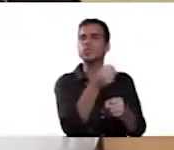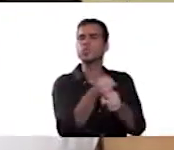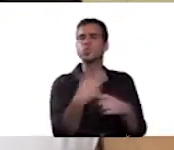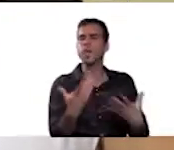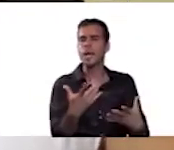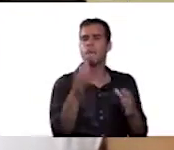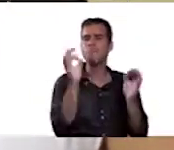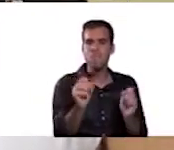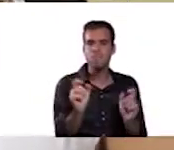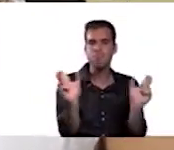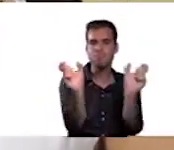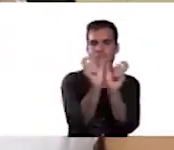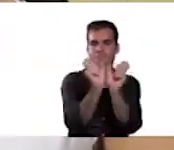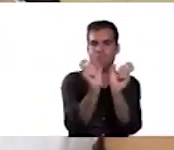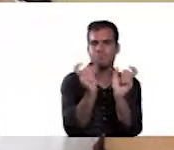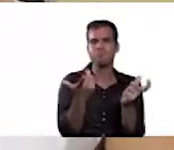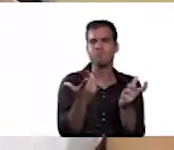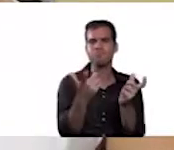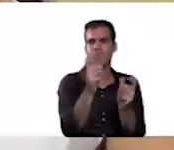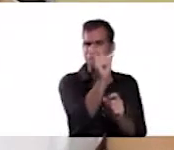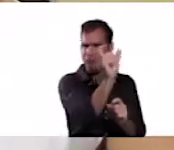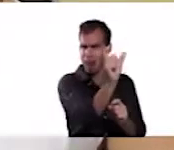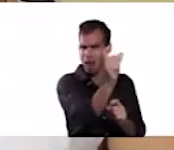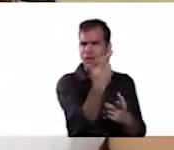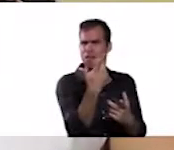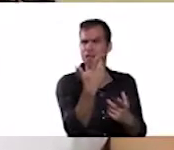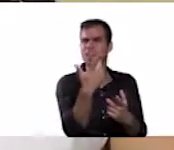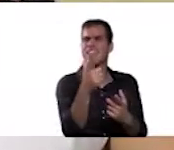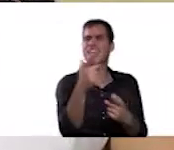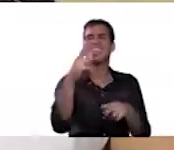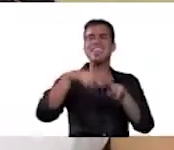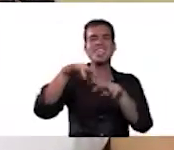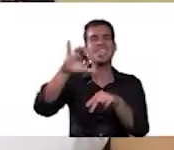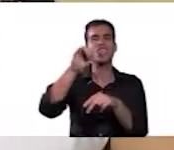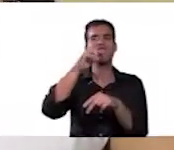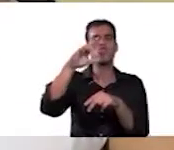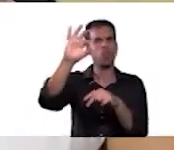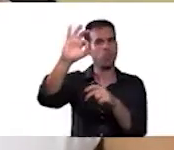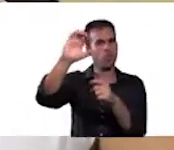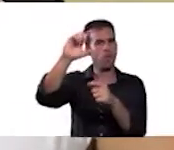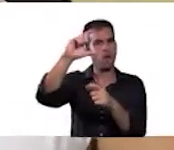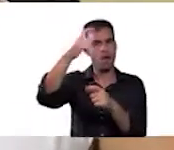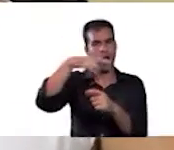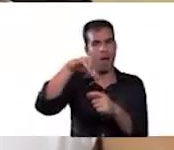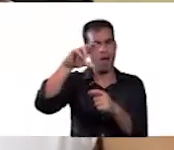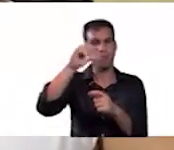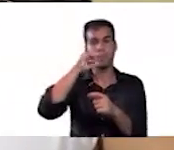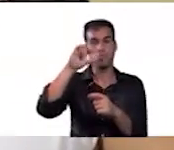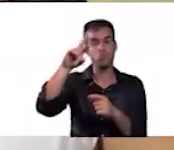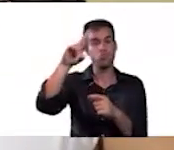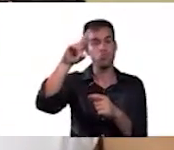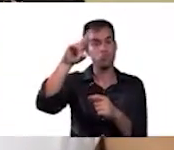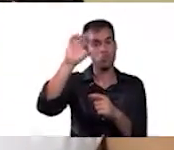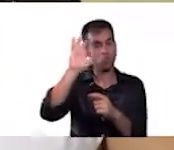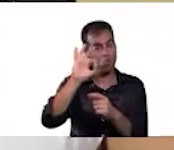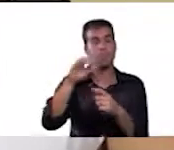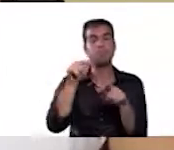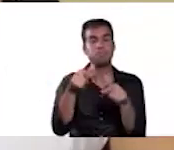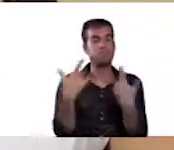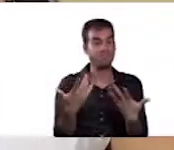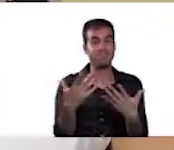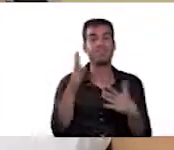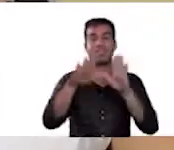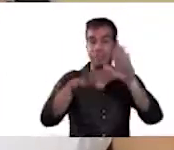mismos prefijos que estudiaron para hidrocarburos, debido a que los prefijos son en dependencia de